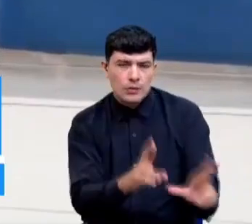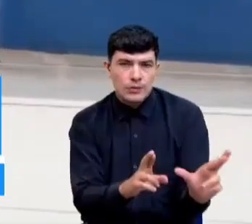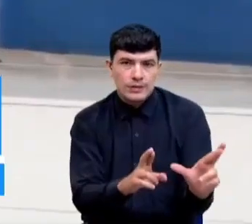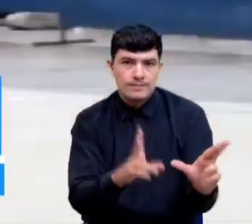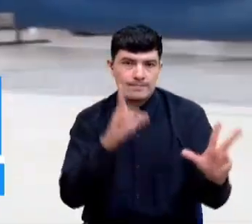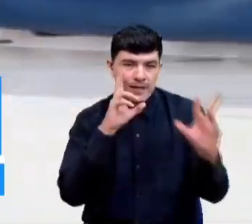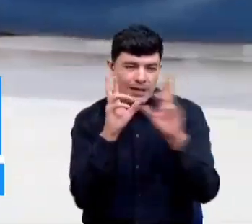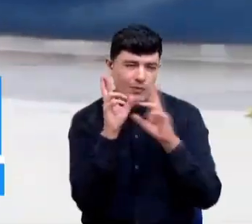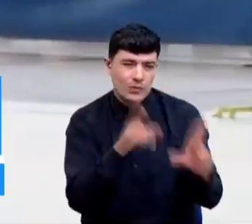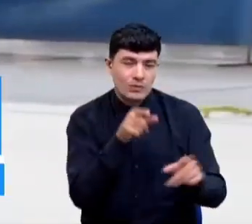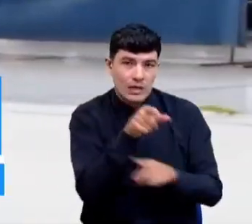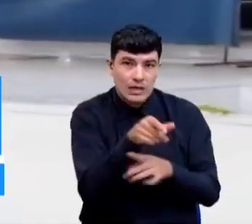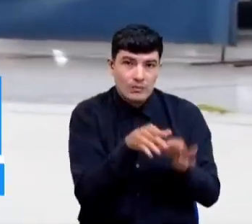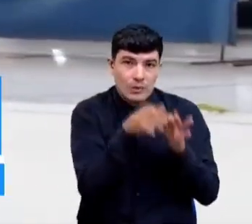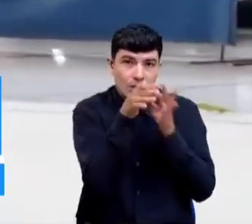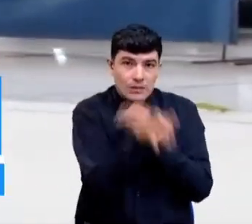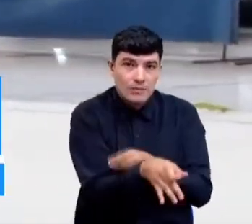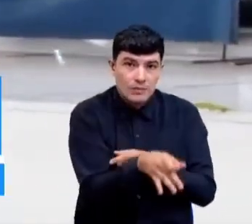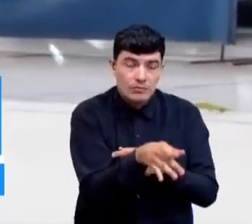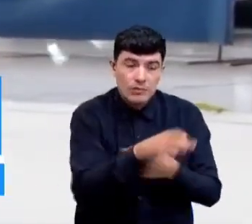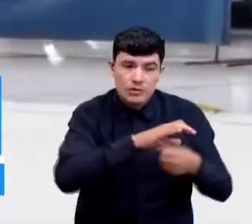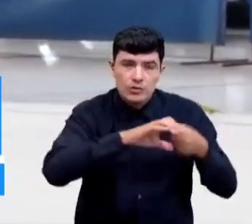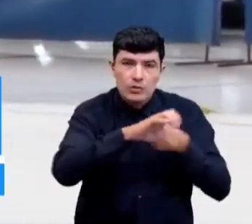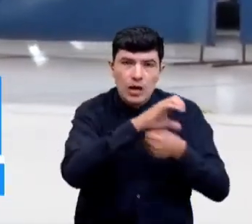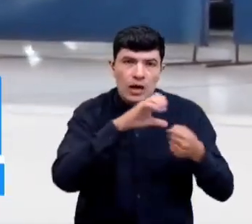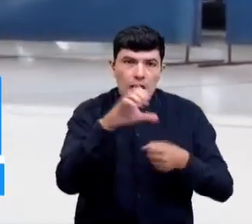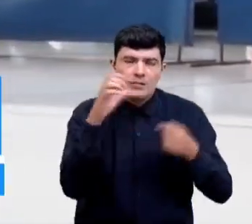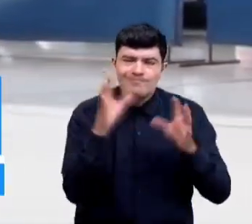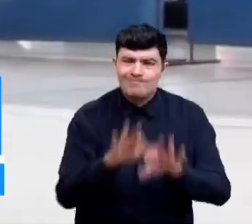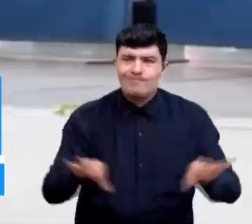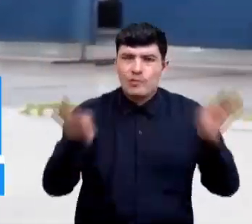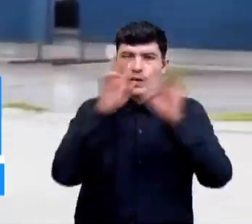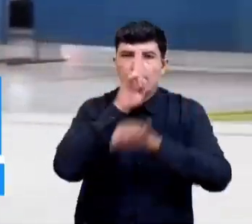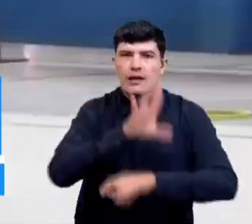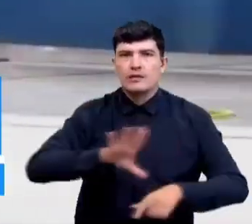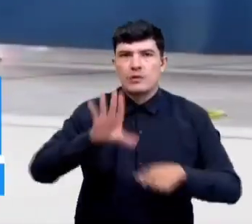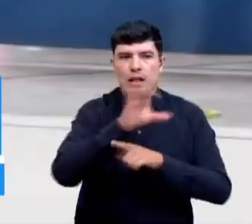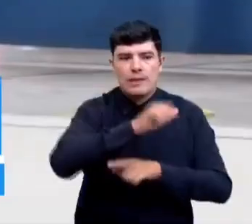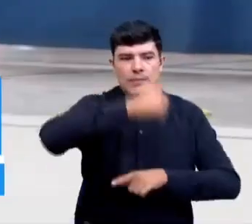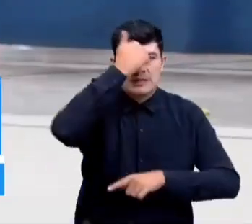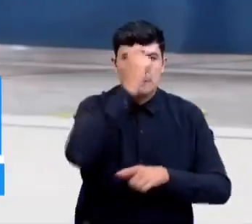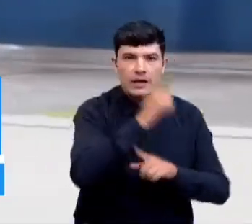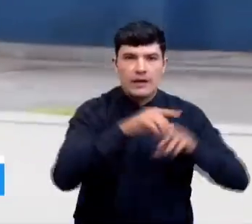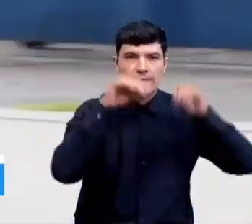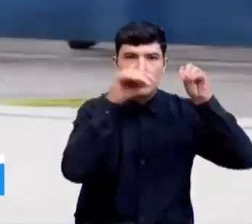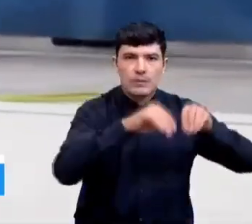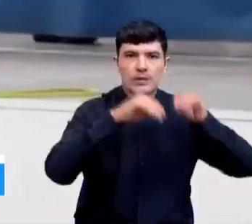Coliseo como polo de desarrollo de la gimnasia a nivel nacional en todas sus modalidades.